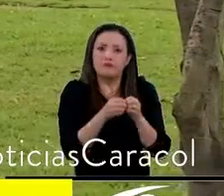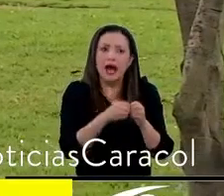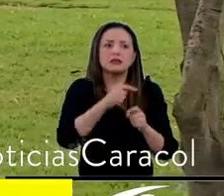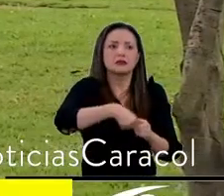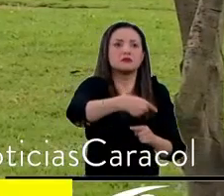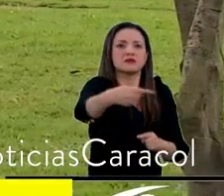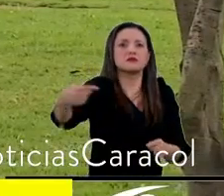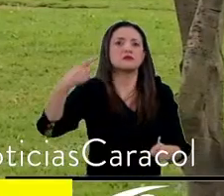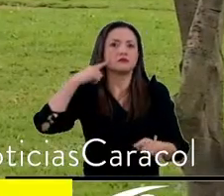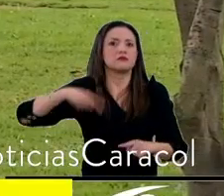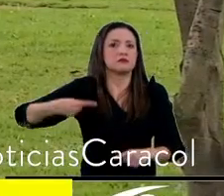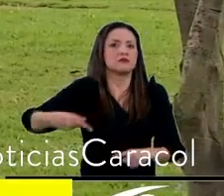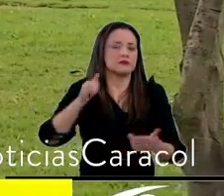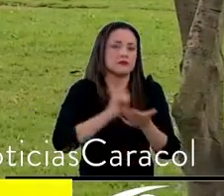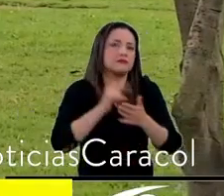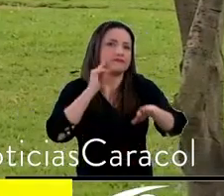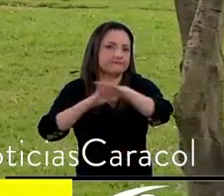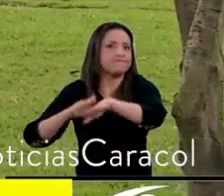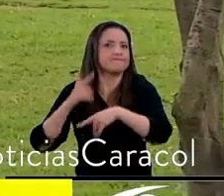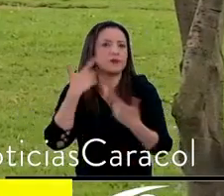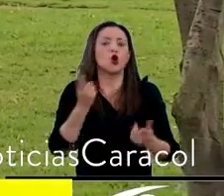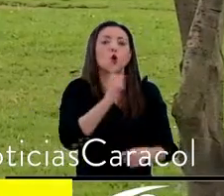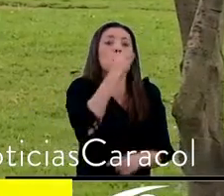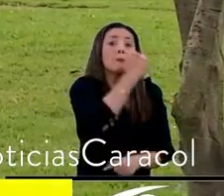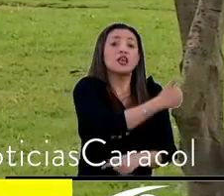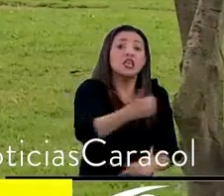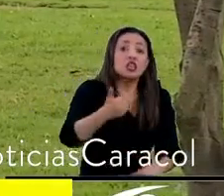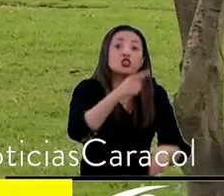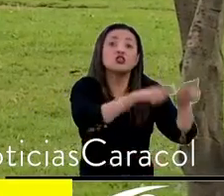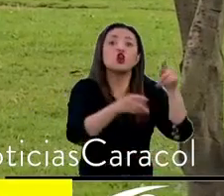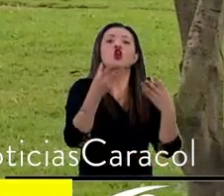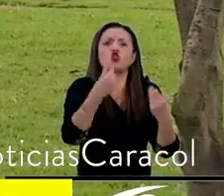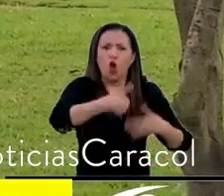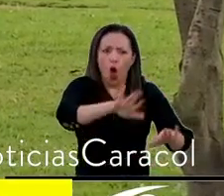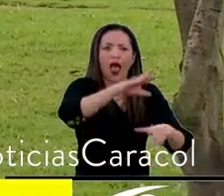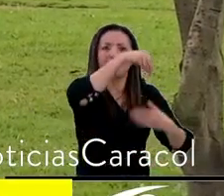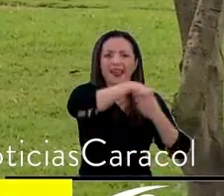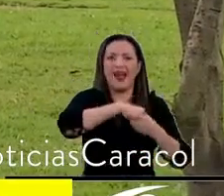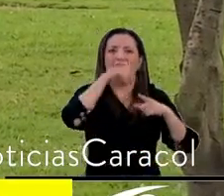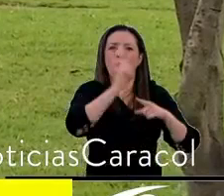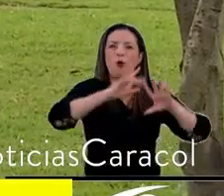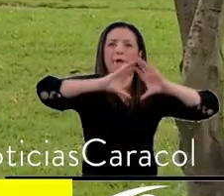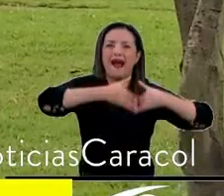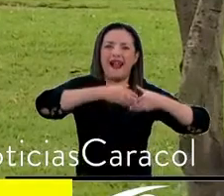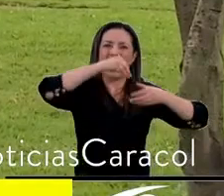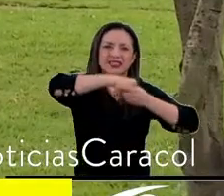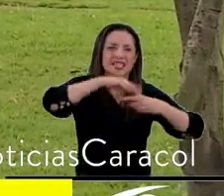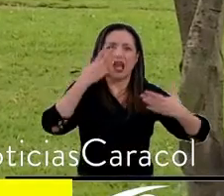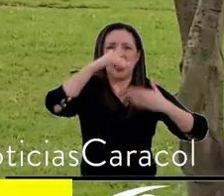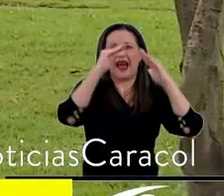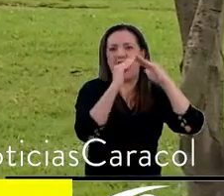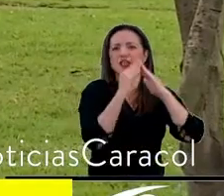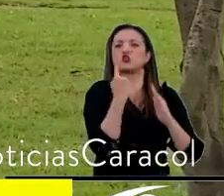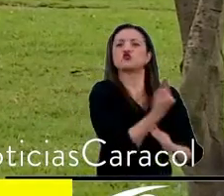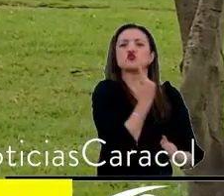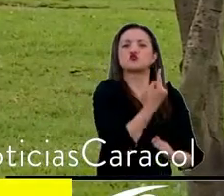presentando reiterativamente debido a que los niños o muchos de ellos todavía continúan solos en casa mientras